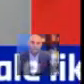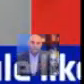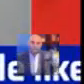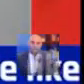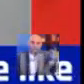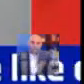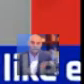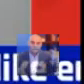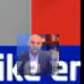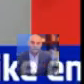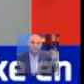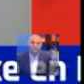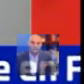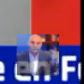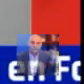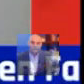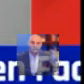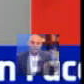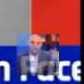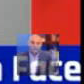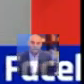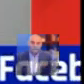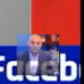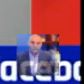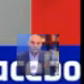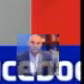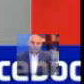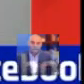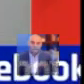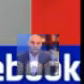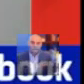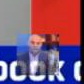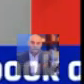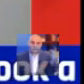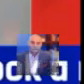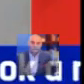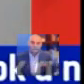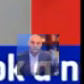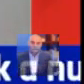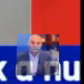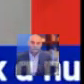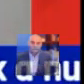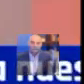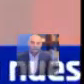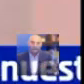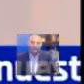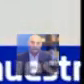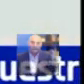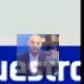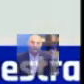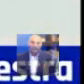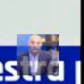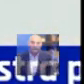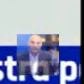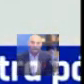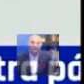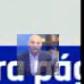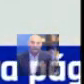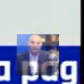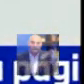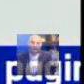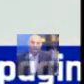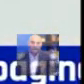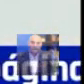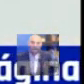me parece que, como dijo el presidente esta mañana, tenemos que estar exultantes festejando estos